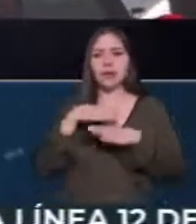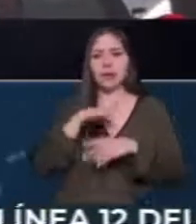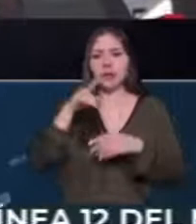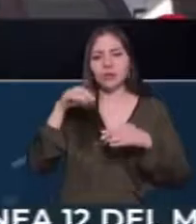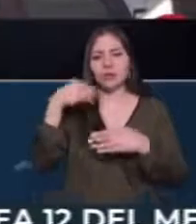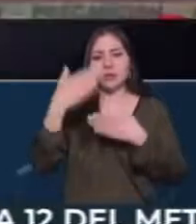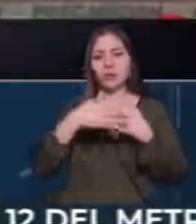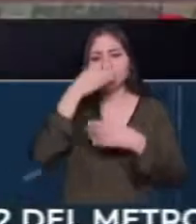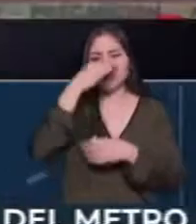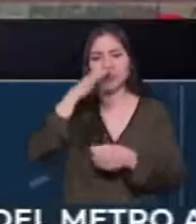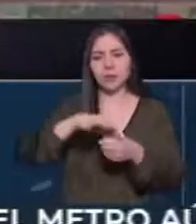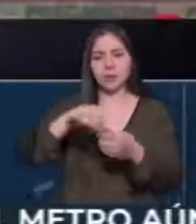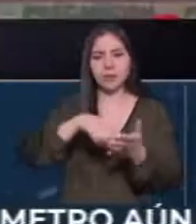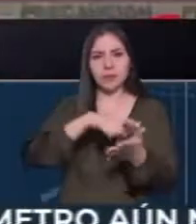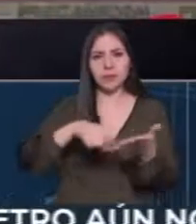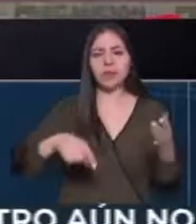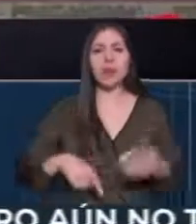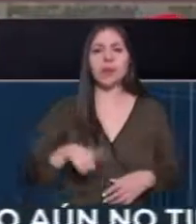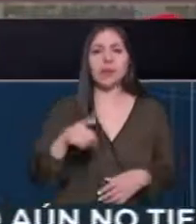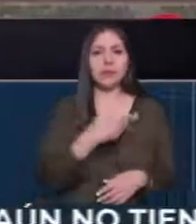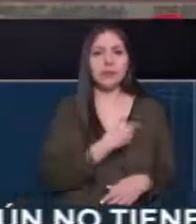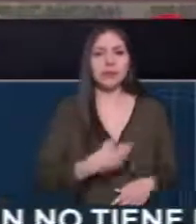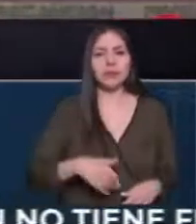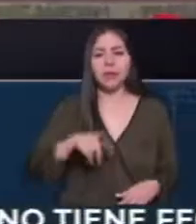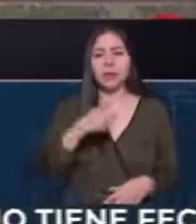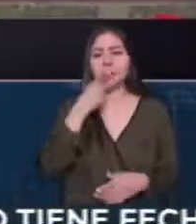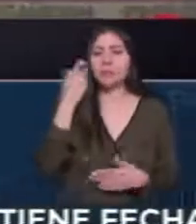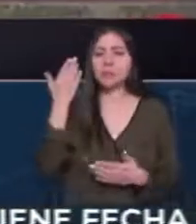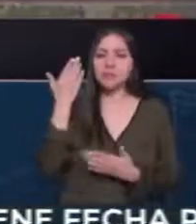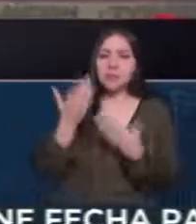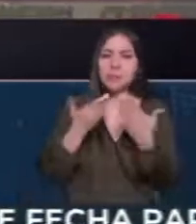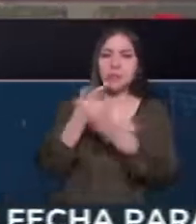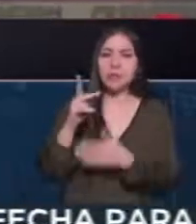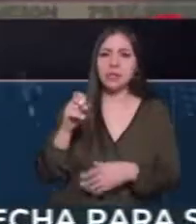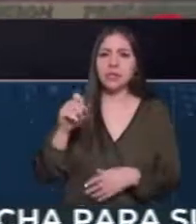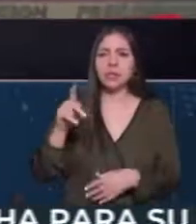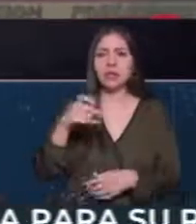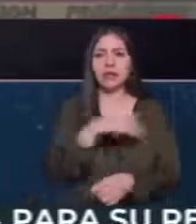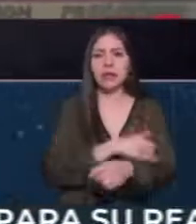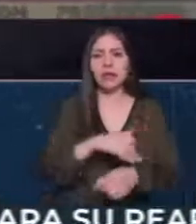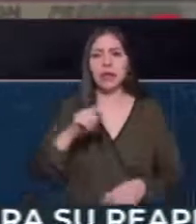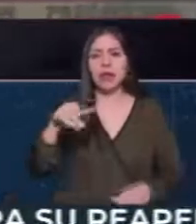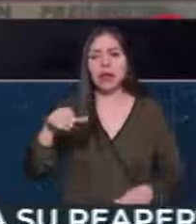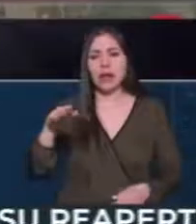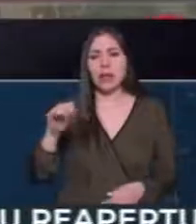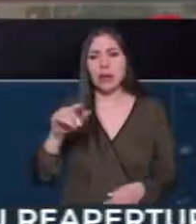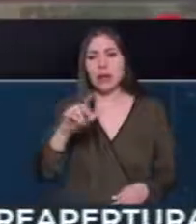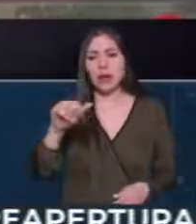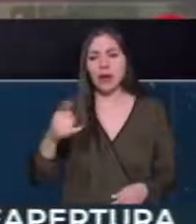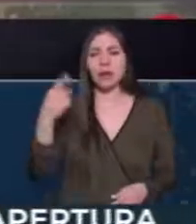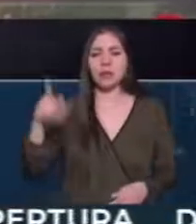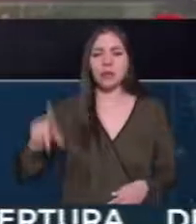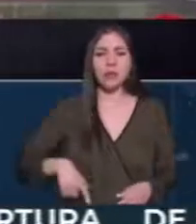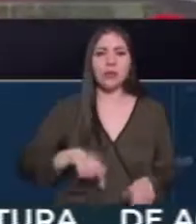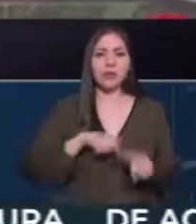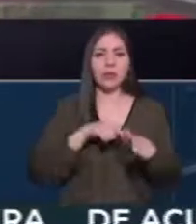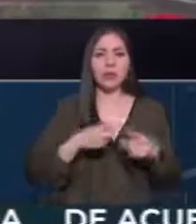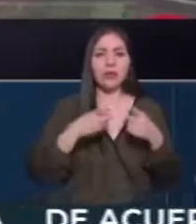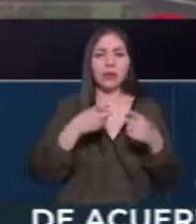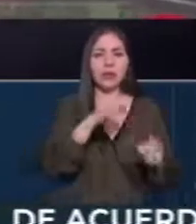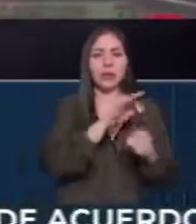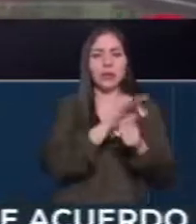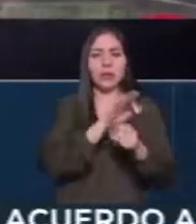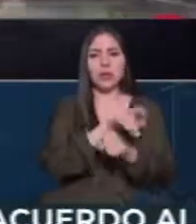desde Palacio Nacional, el presidente López Obrador envió su pésame a la familia de Alma Barragán y aseguró que su gobierno continuará brindando protección a